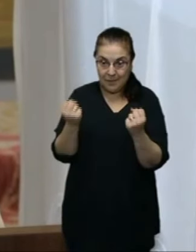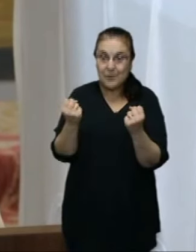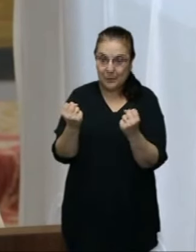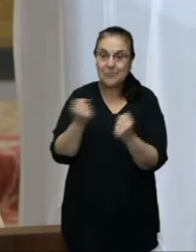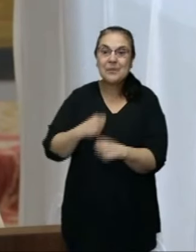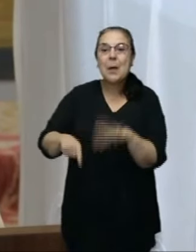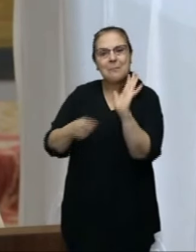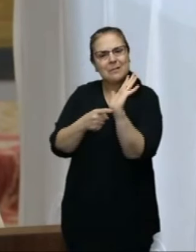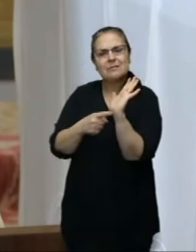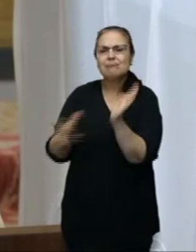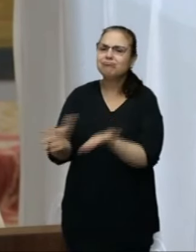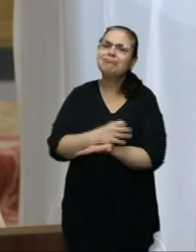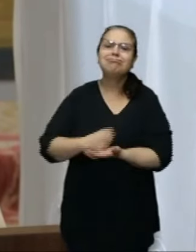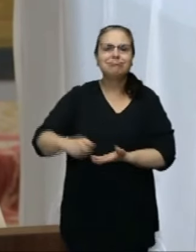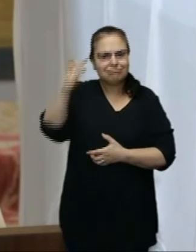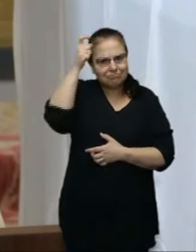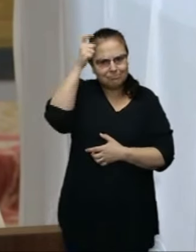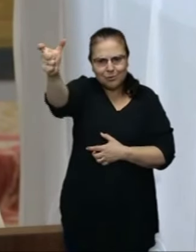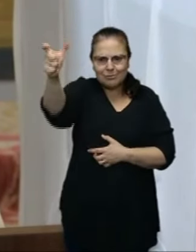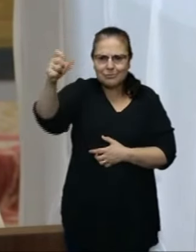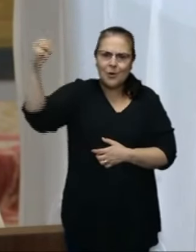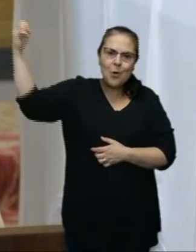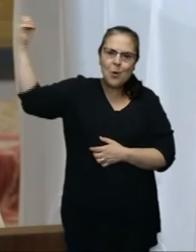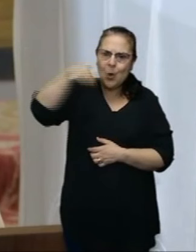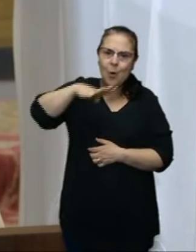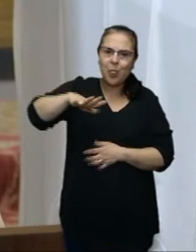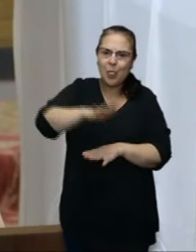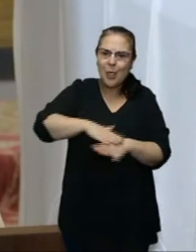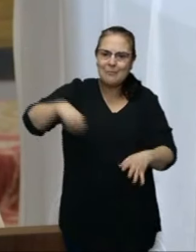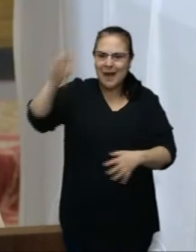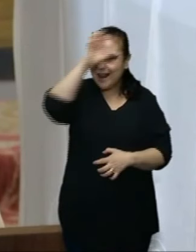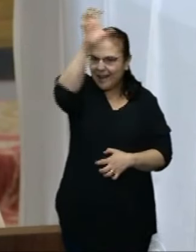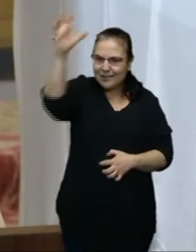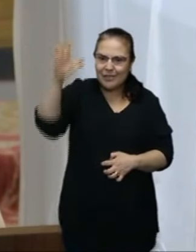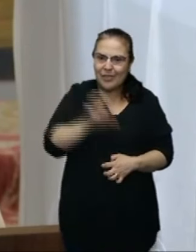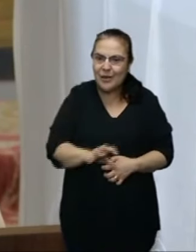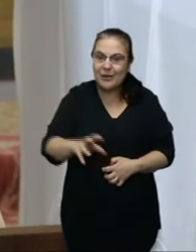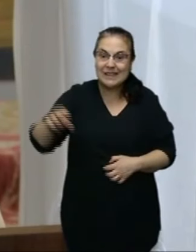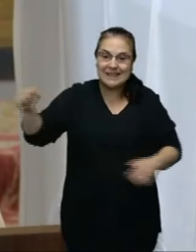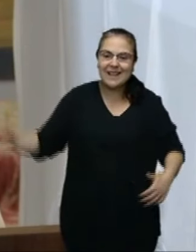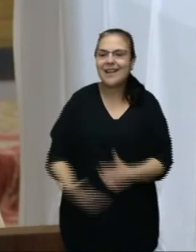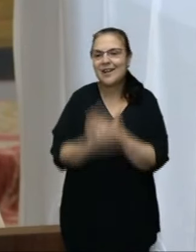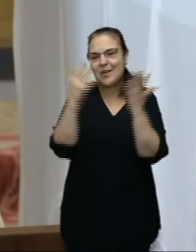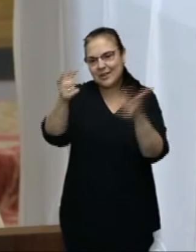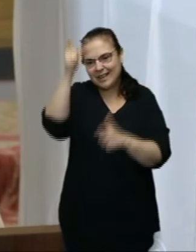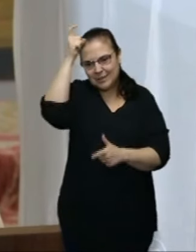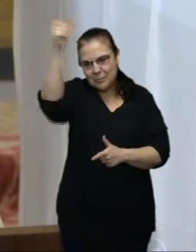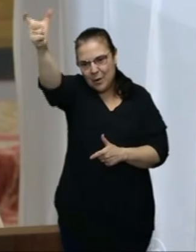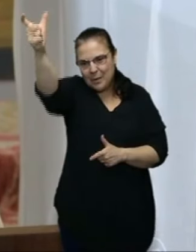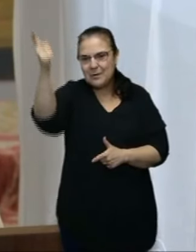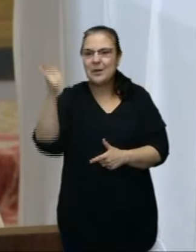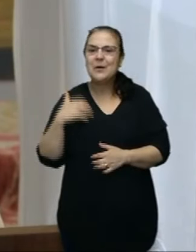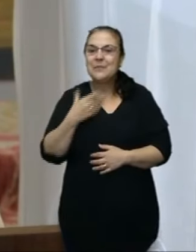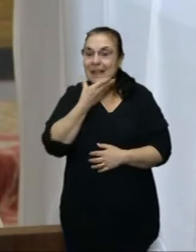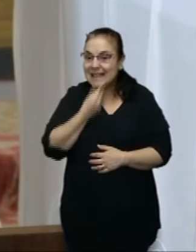ante todos los pueblos, luz para alumbrar a las naciones y gloria de tu pueblo